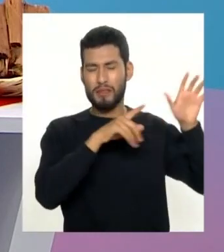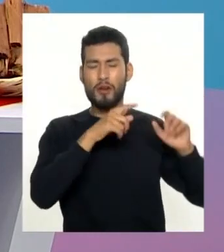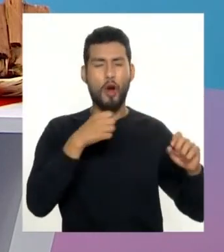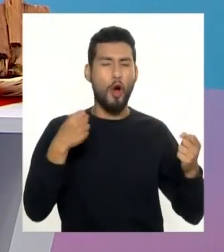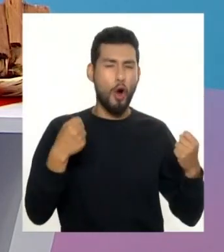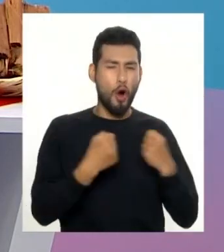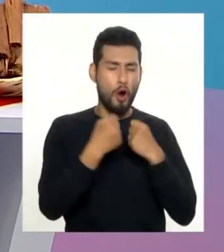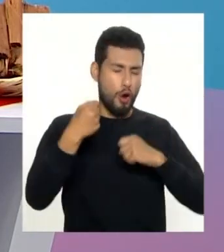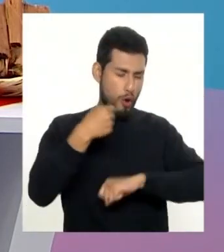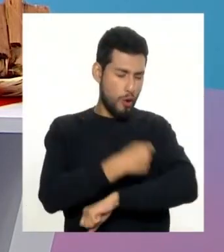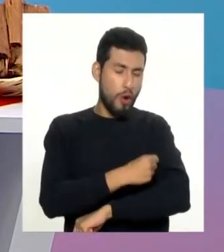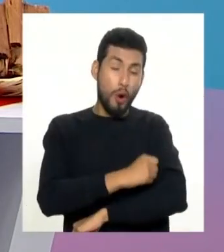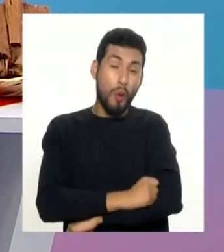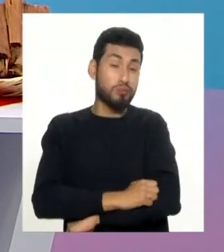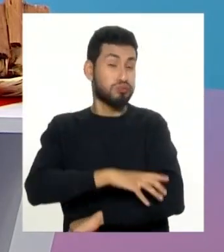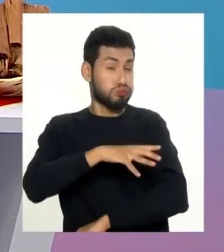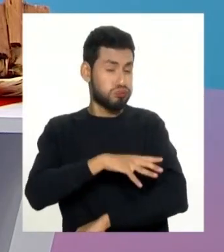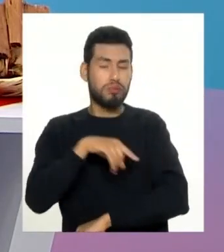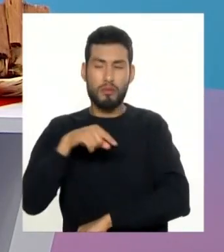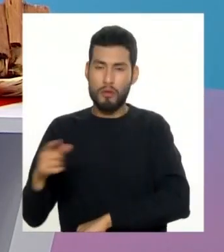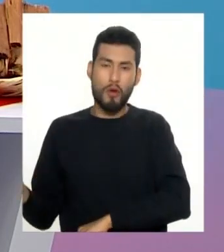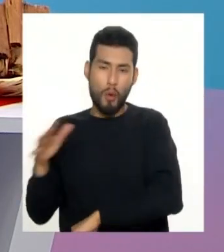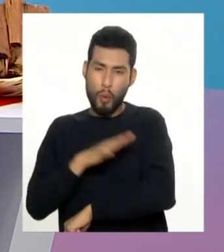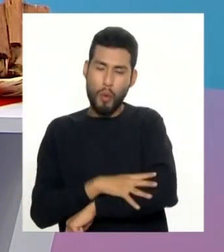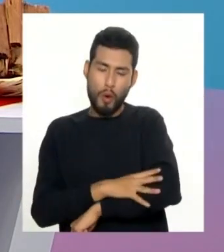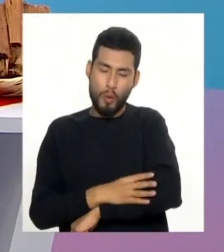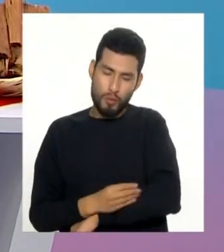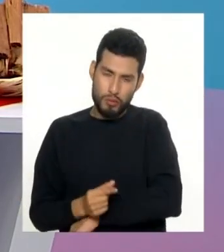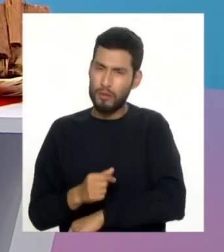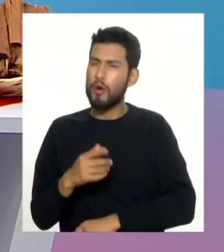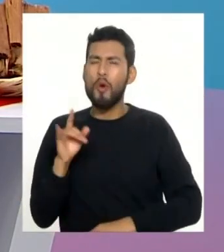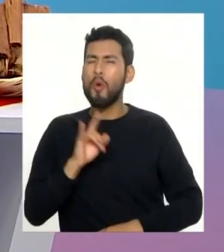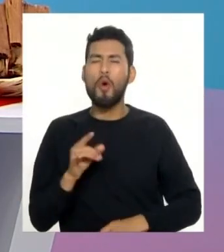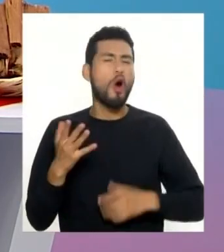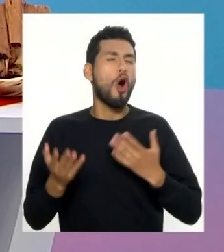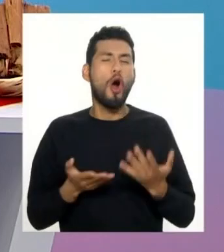golpes, para las inflamaciones, y la manera de utilizarla es